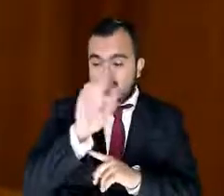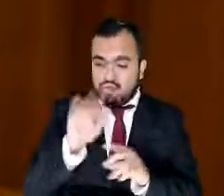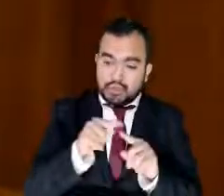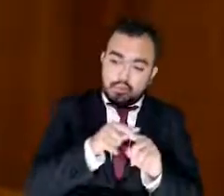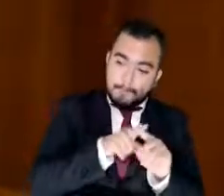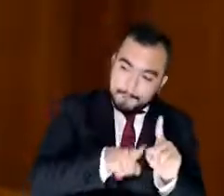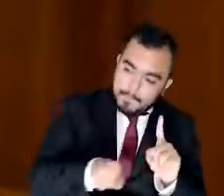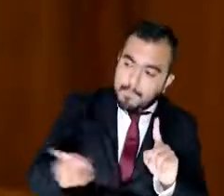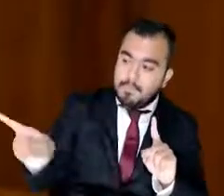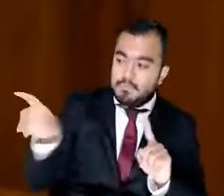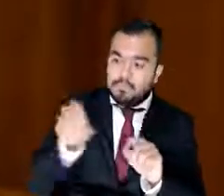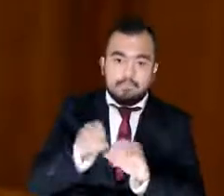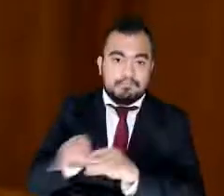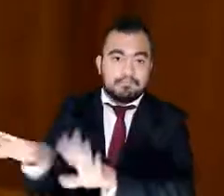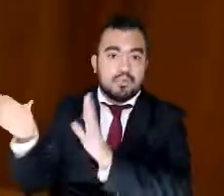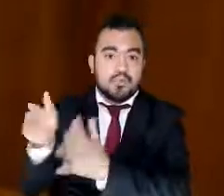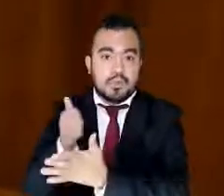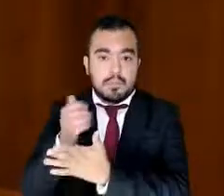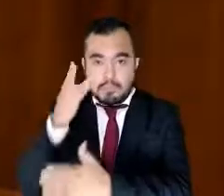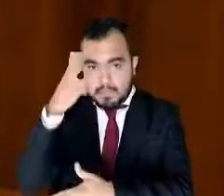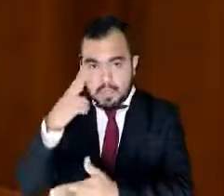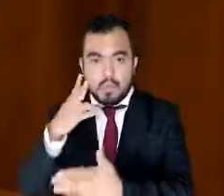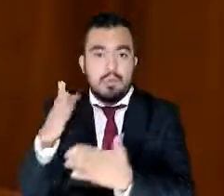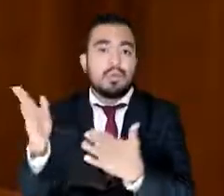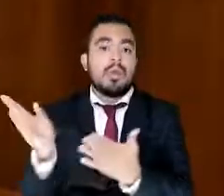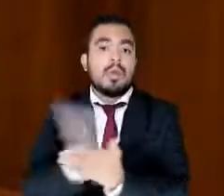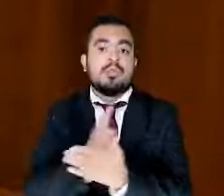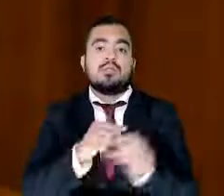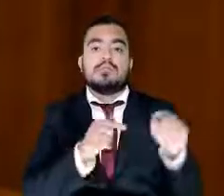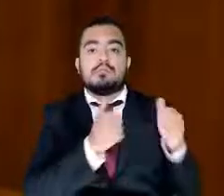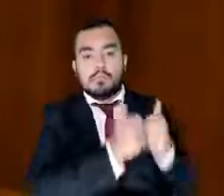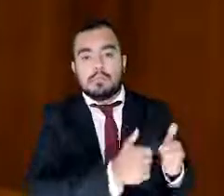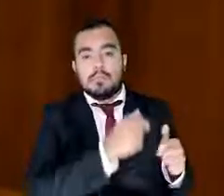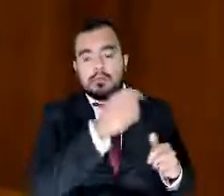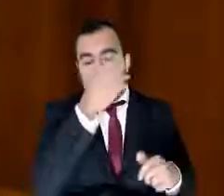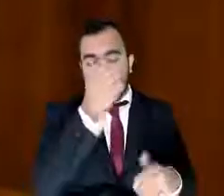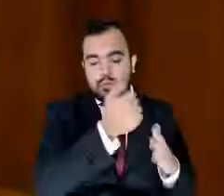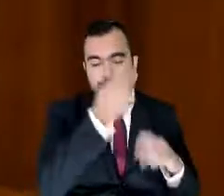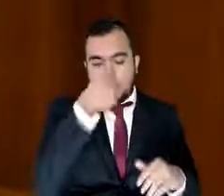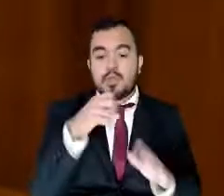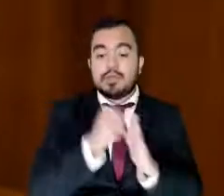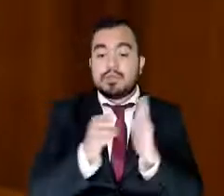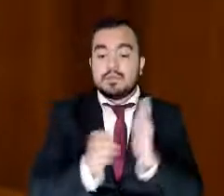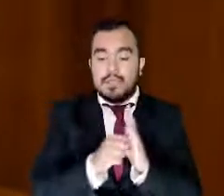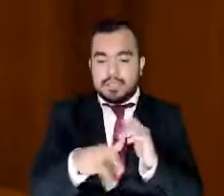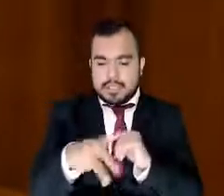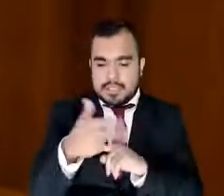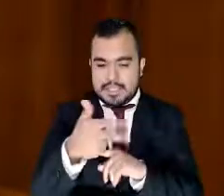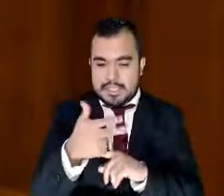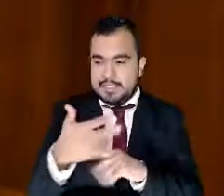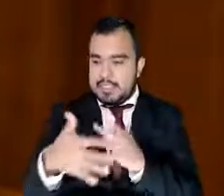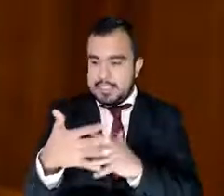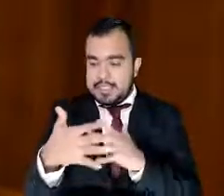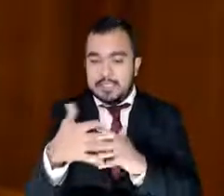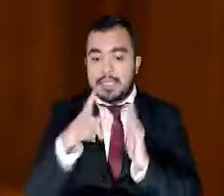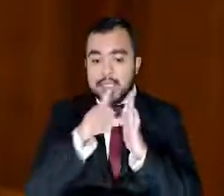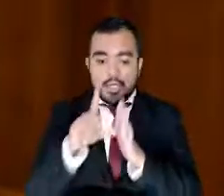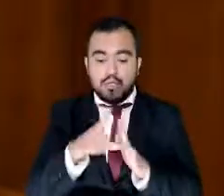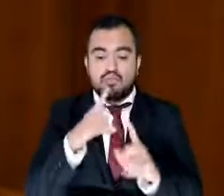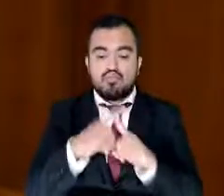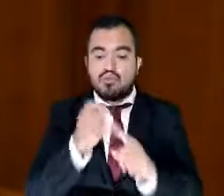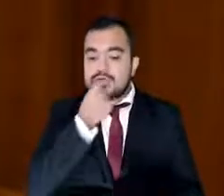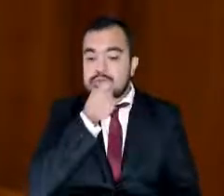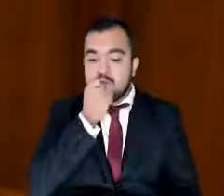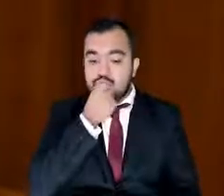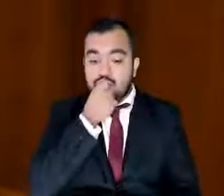el resto se queda en el Estado de México. El sistema Cutzamala también oscila entre 13 y 15 metros cúbicos por segundo. De estos, 5